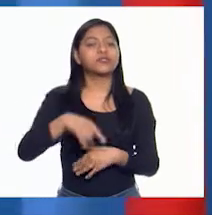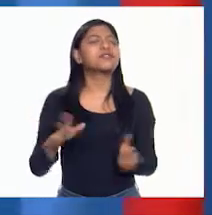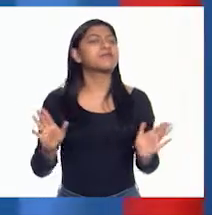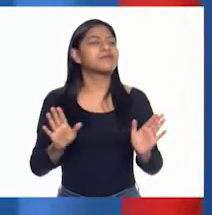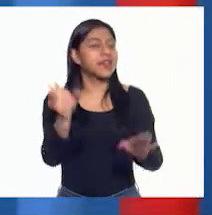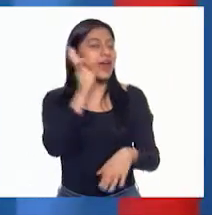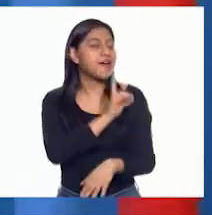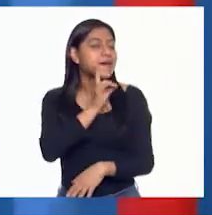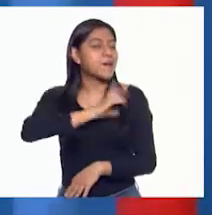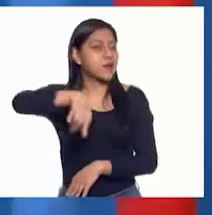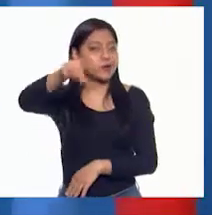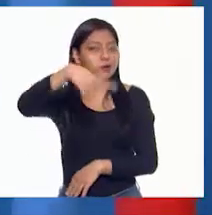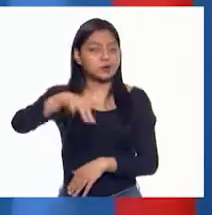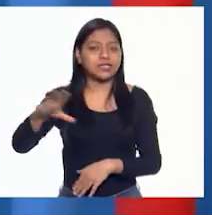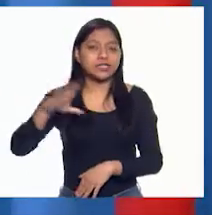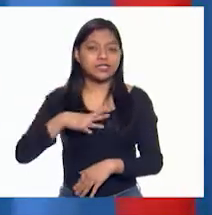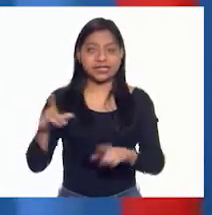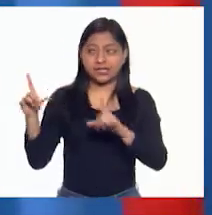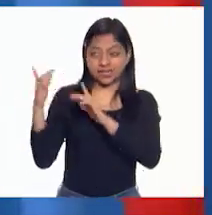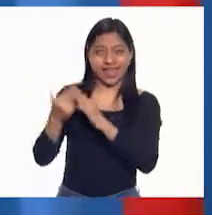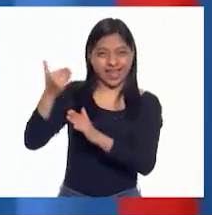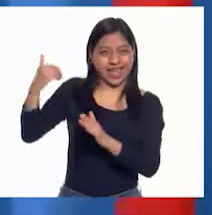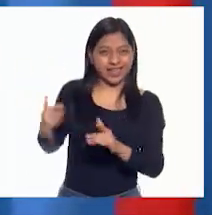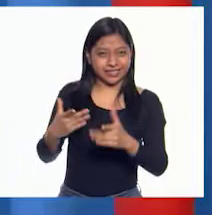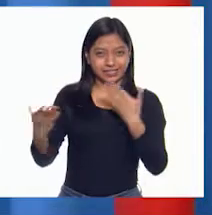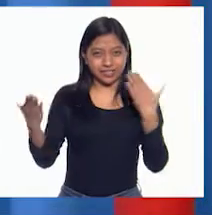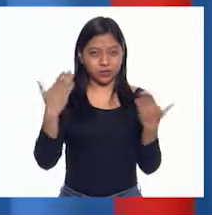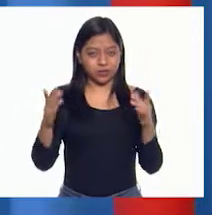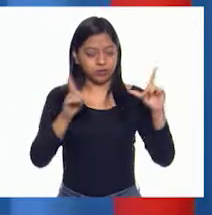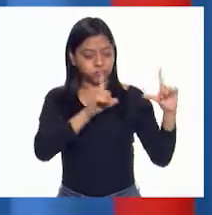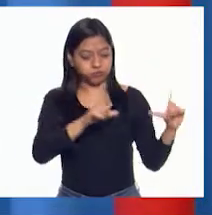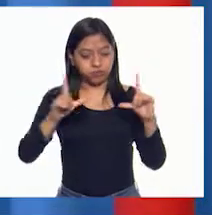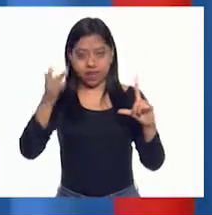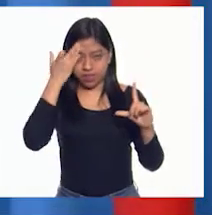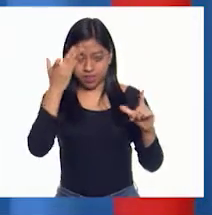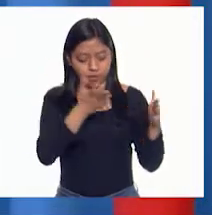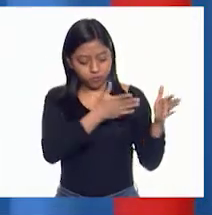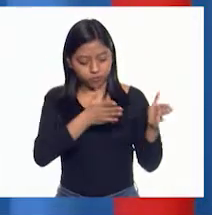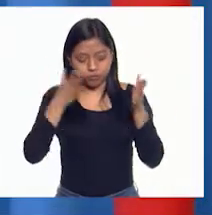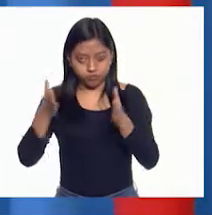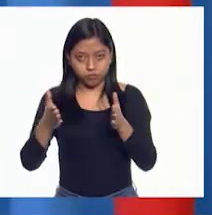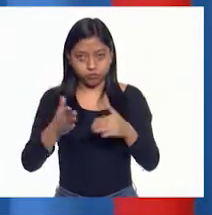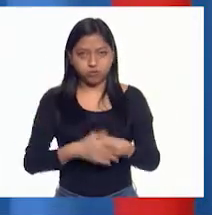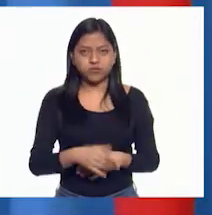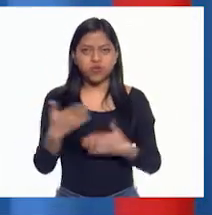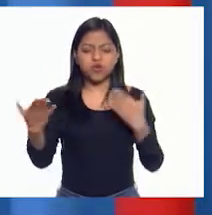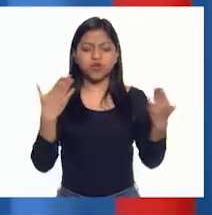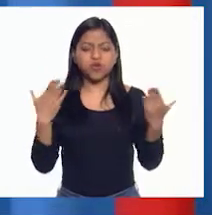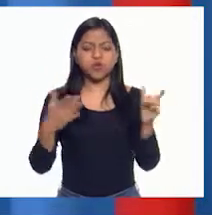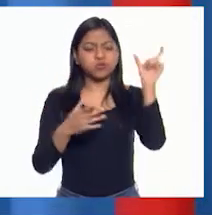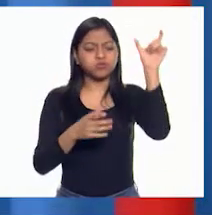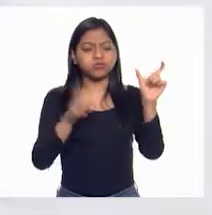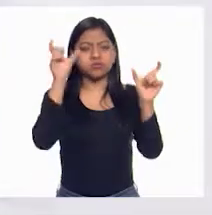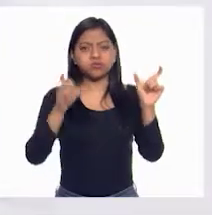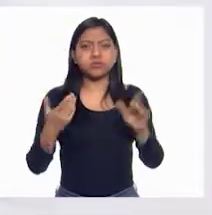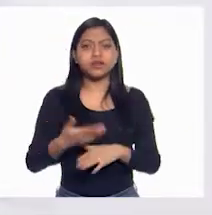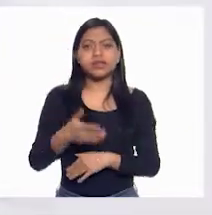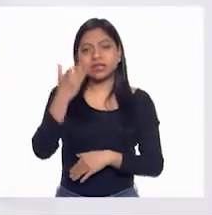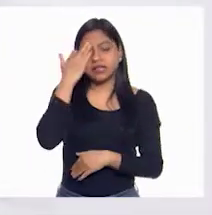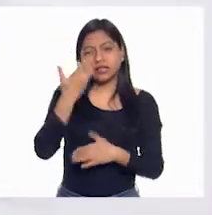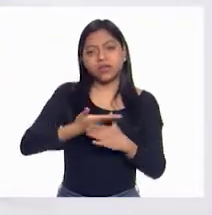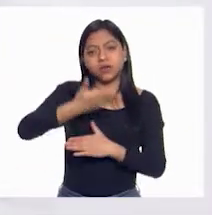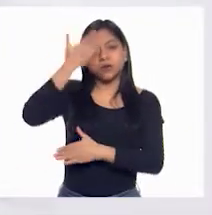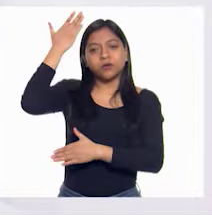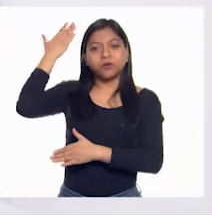a que realicen un rotafolio como el que tenemos aquí, anotando los cambios que ocurrieron durante la última etapa de la